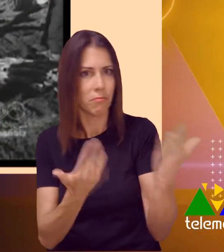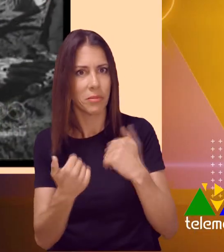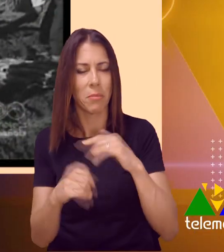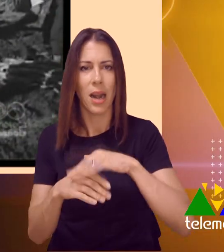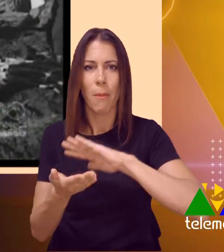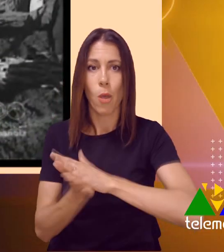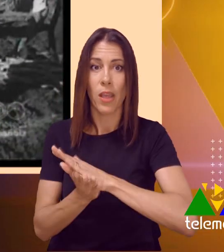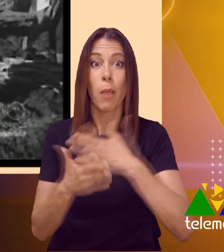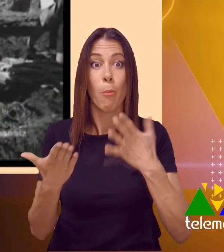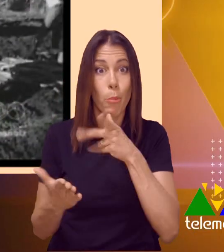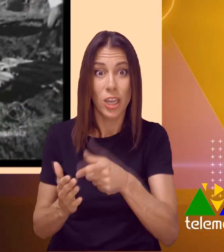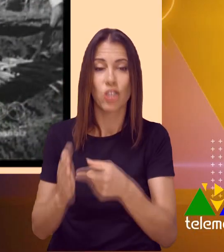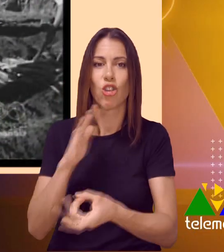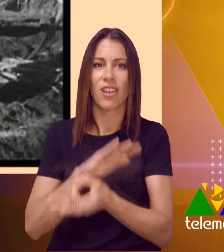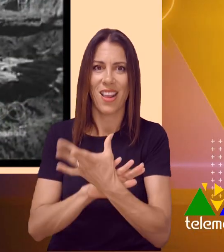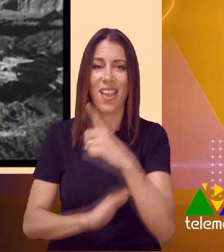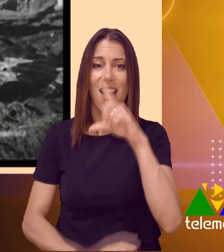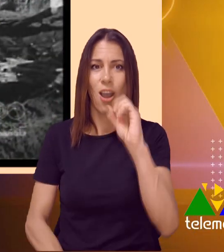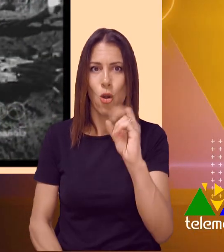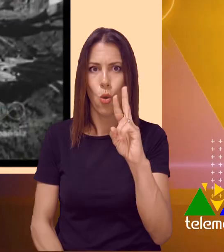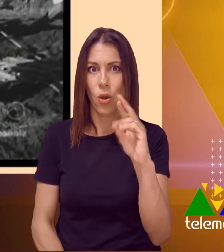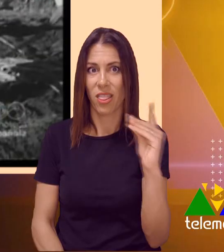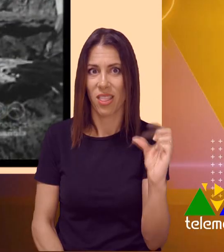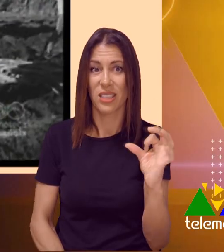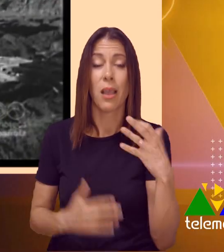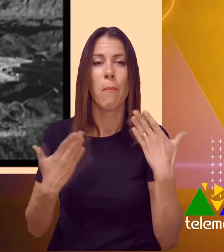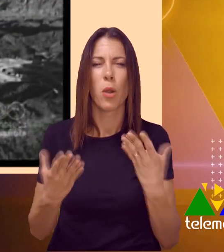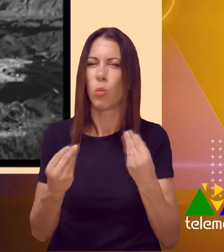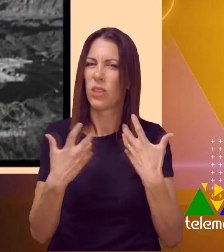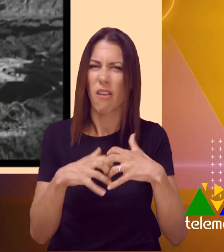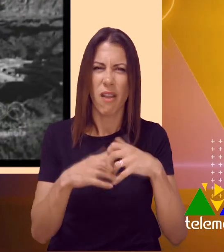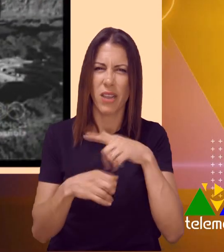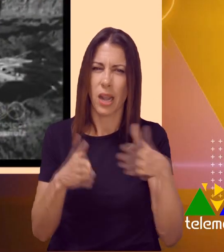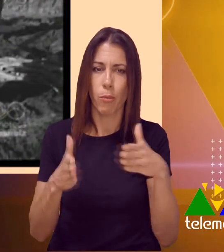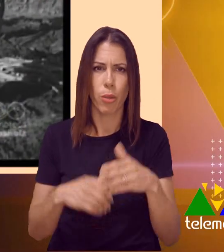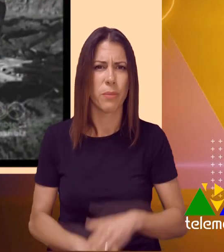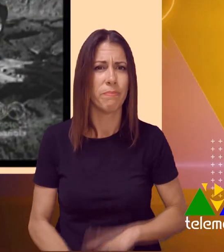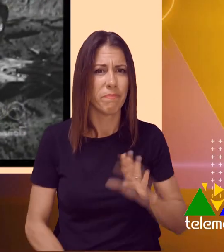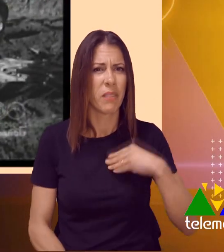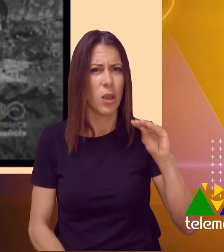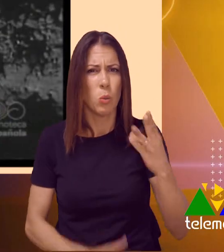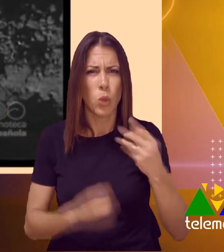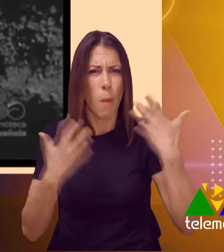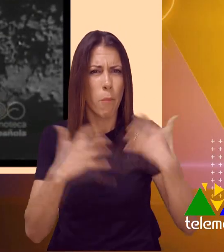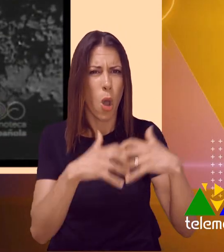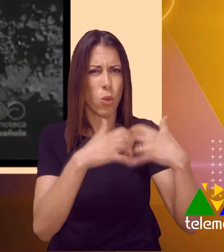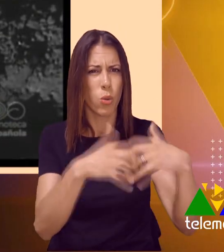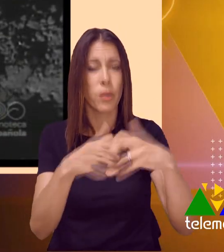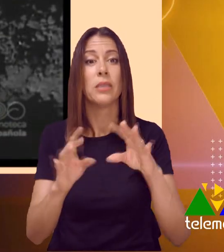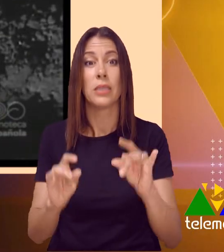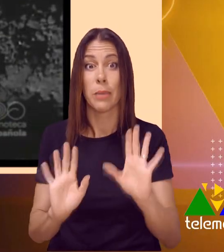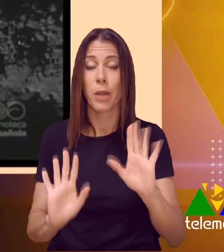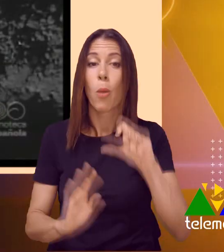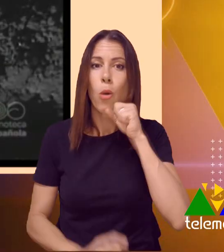Nuestra Señora de Lourdes. Y demasiadas fábricas en la zona. Había, ¿no?, una gran producción. Había una producción, pero Motril tiene